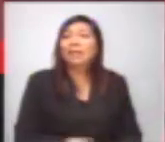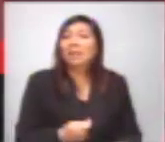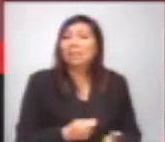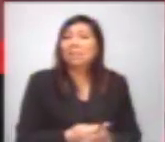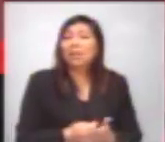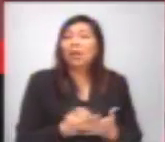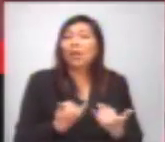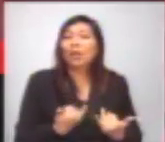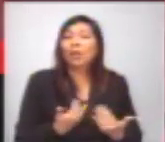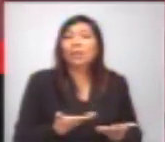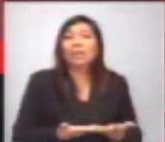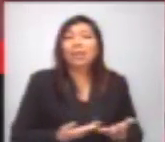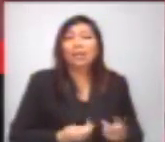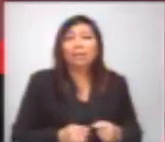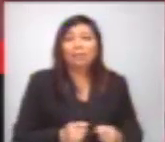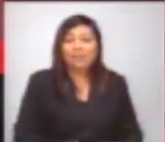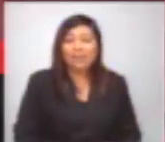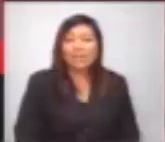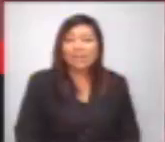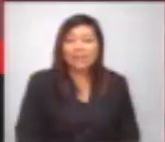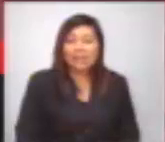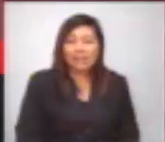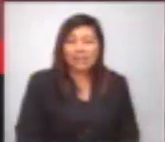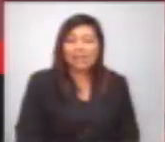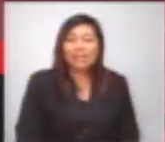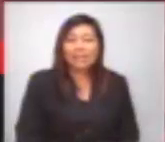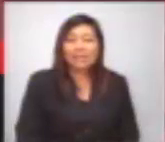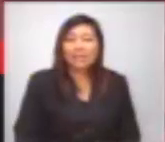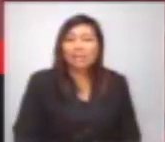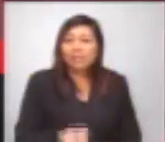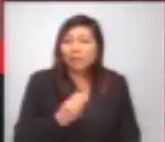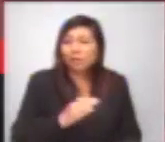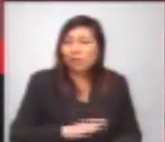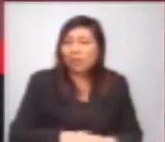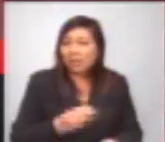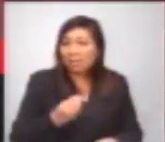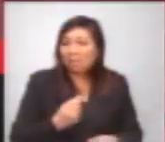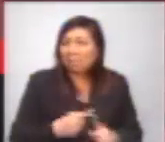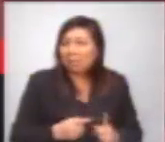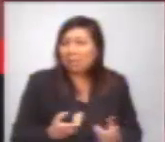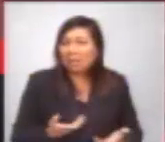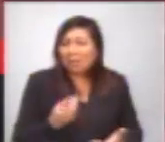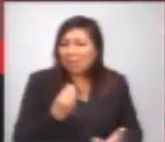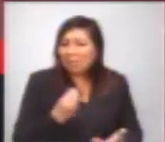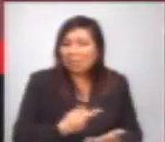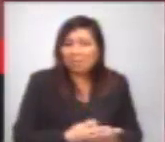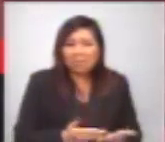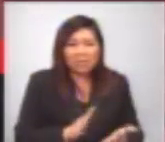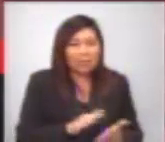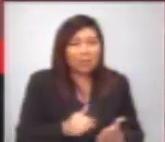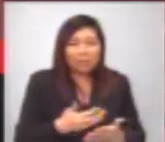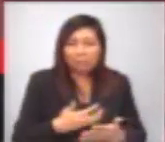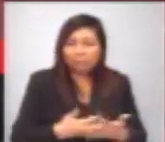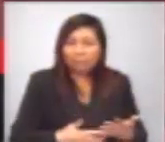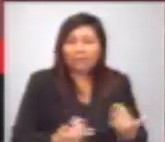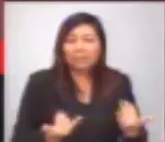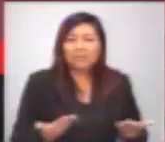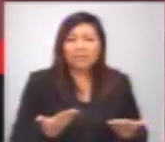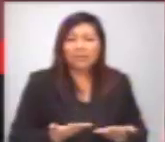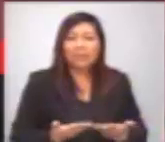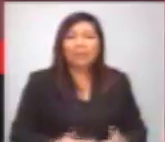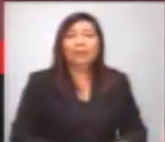renta. Ahora sobre las ventas netas, sobre los alimentos. Bueno, ¿quién vende los alimentos? Pues todas estas empresas que estamos